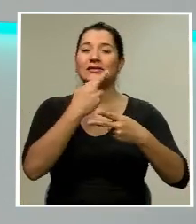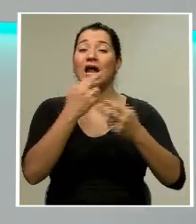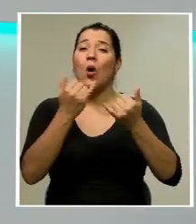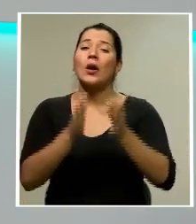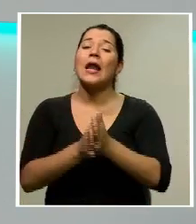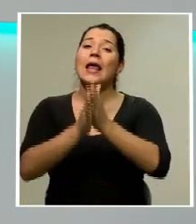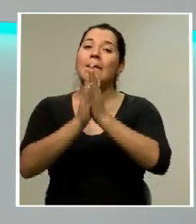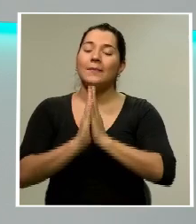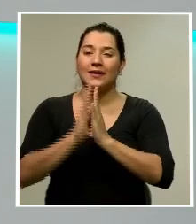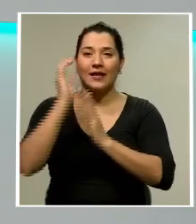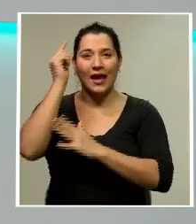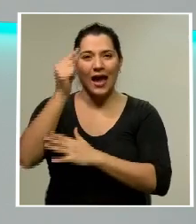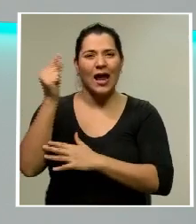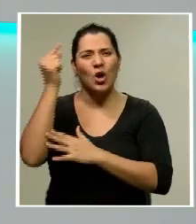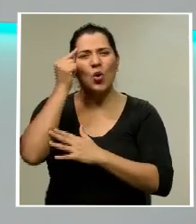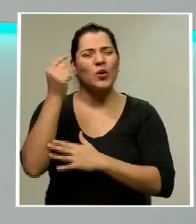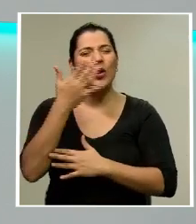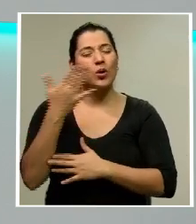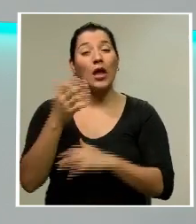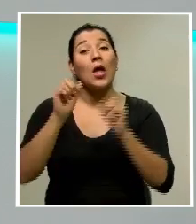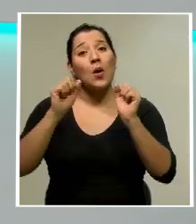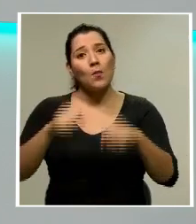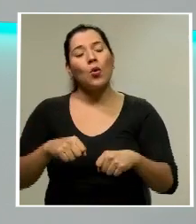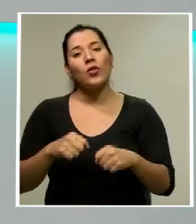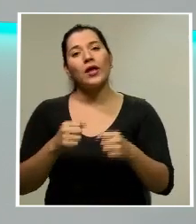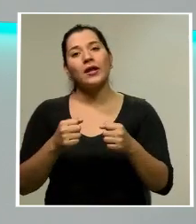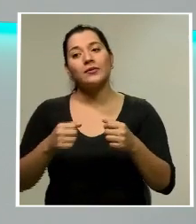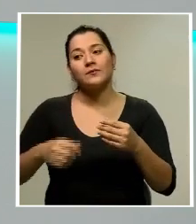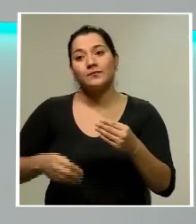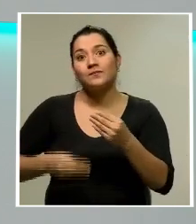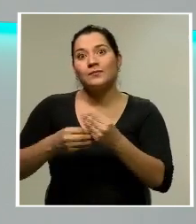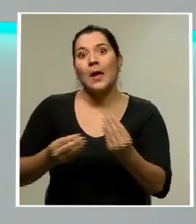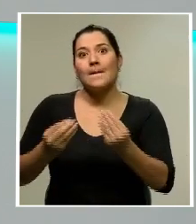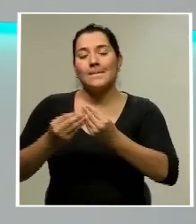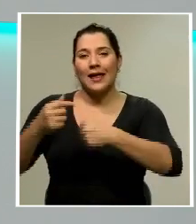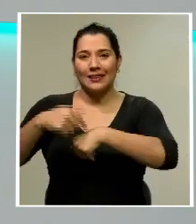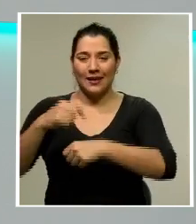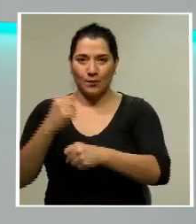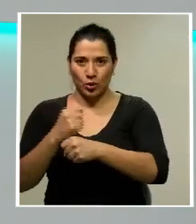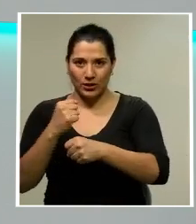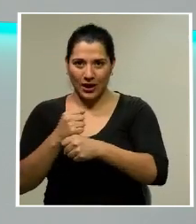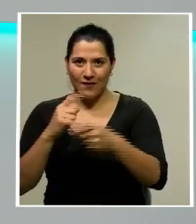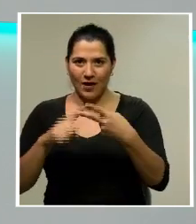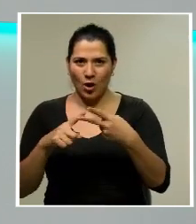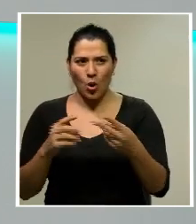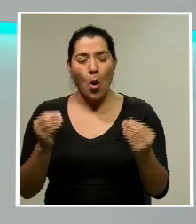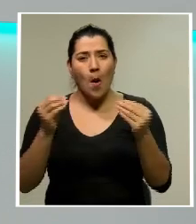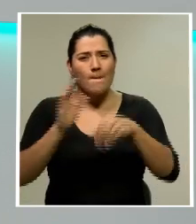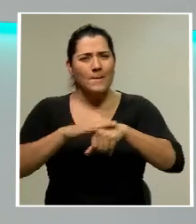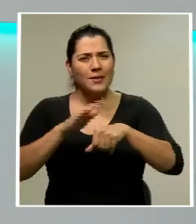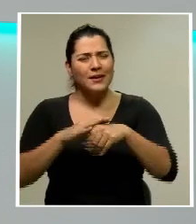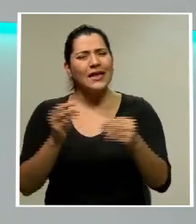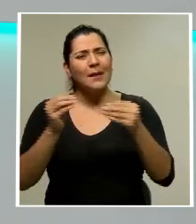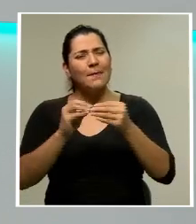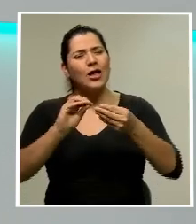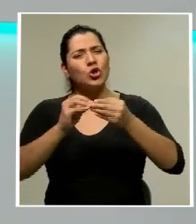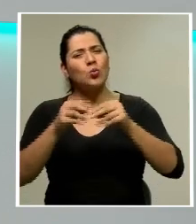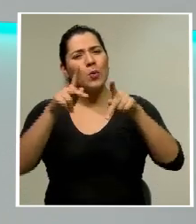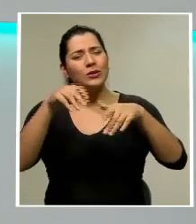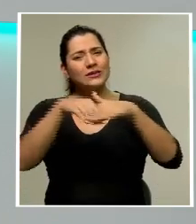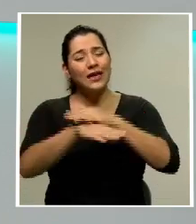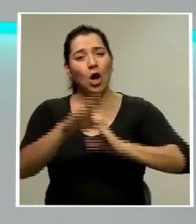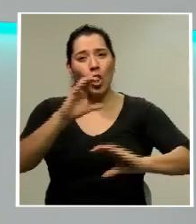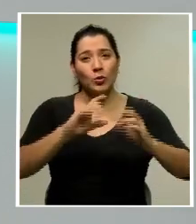Poder Ejecutivo ampliar el horario de trabajo, aumentar el aforo en los comercios y acelerar la